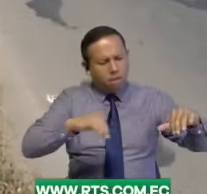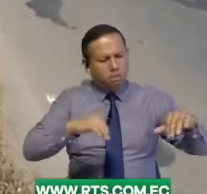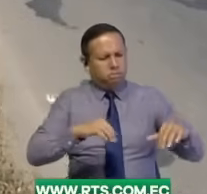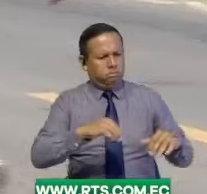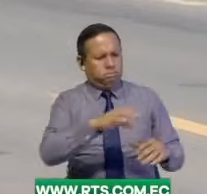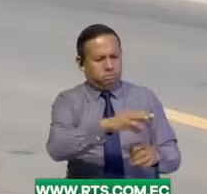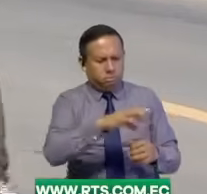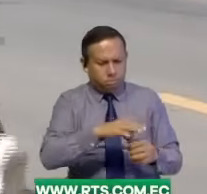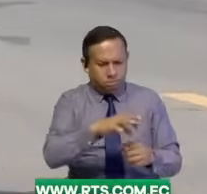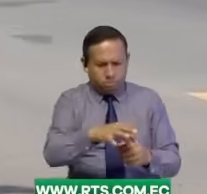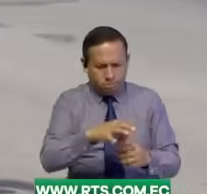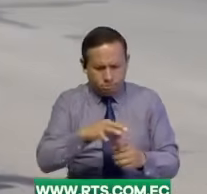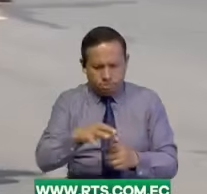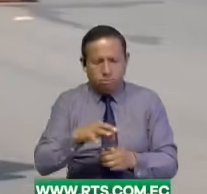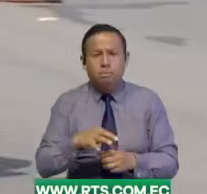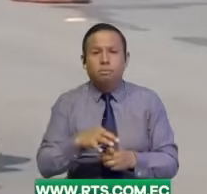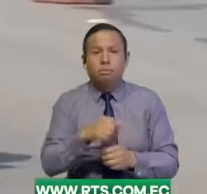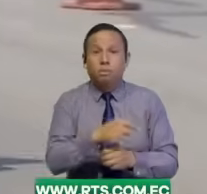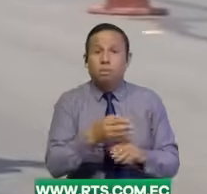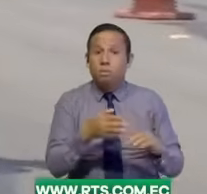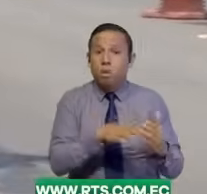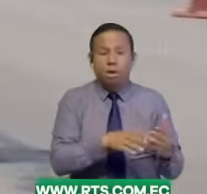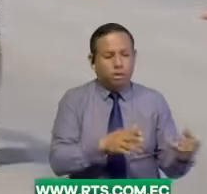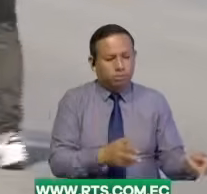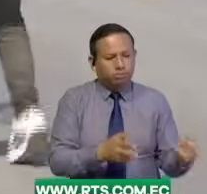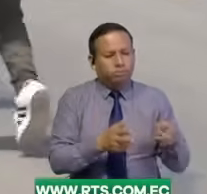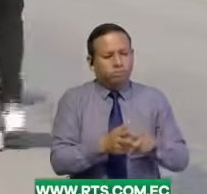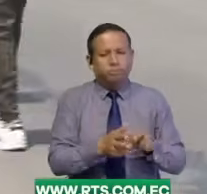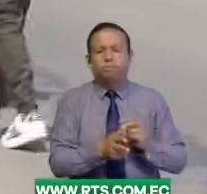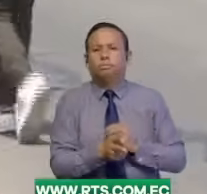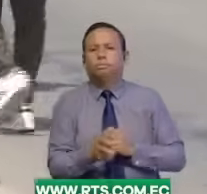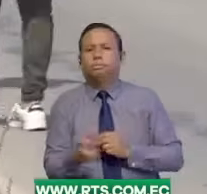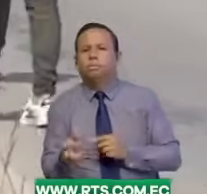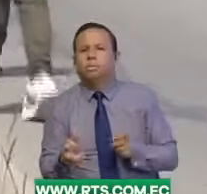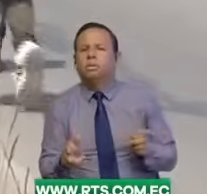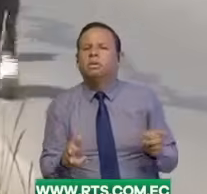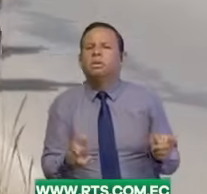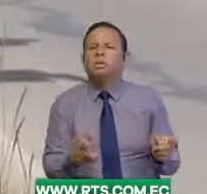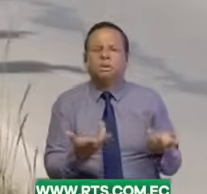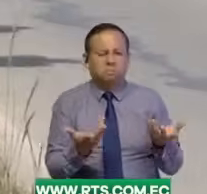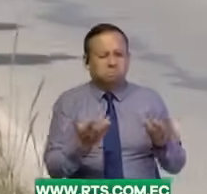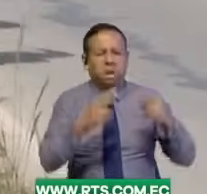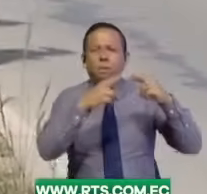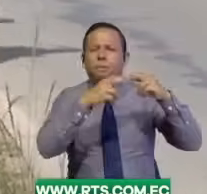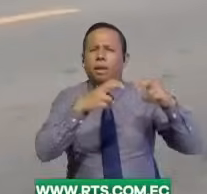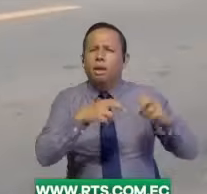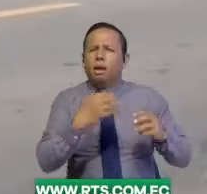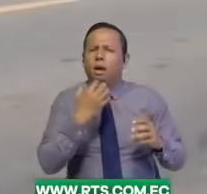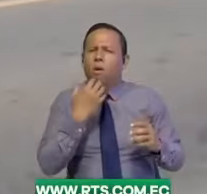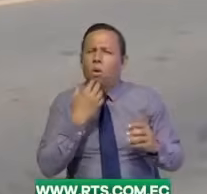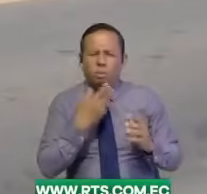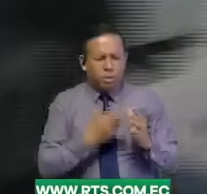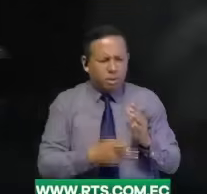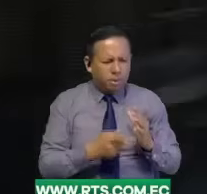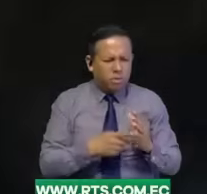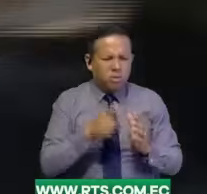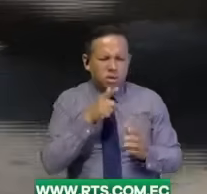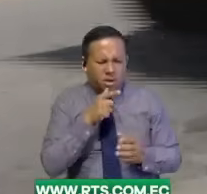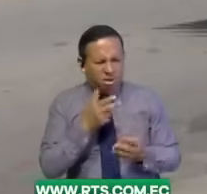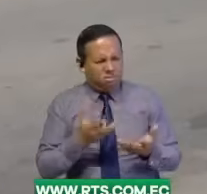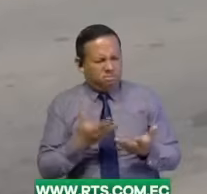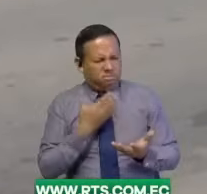El cadáver fue trasladado hasta el anfiteatro correspondiente. De ese último caso se investigan las motivaciones y los autores